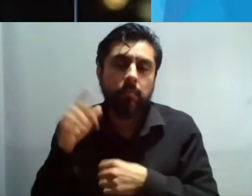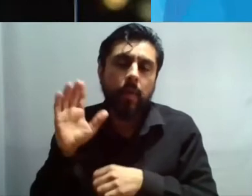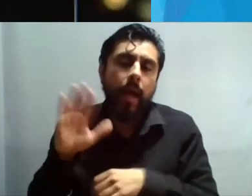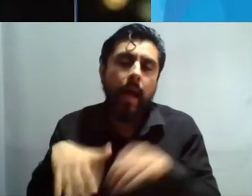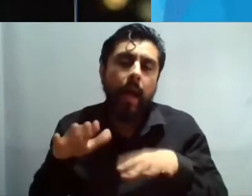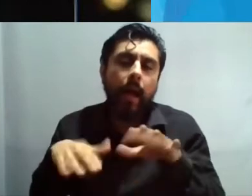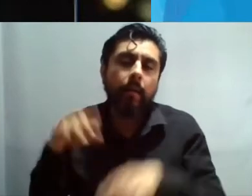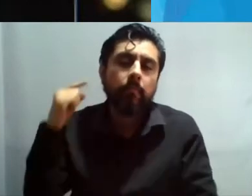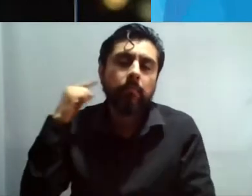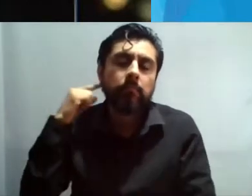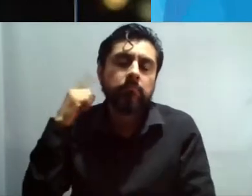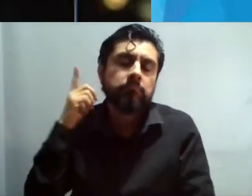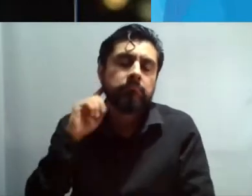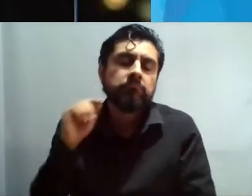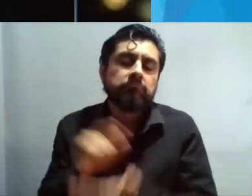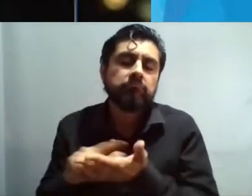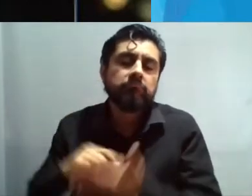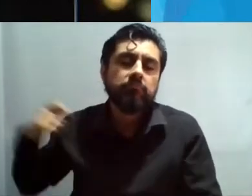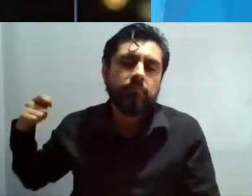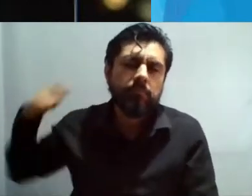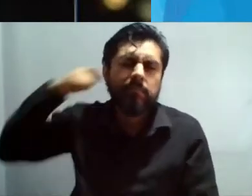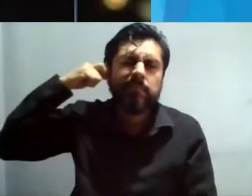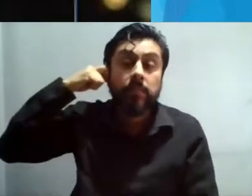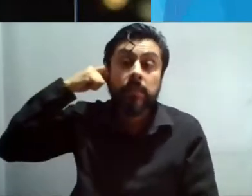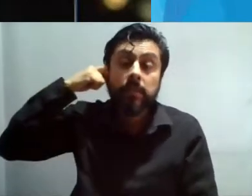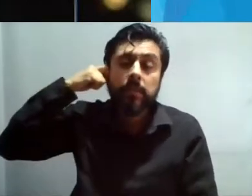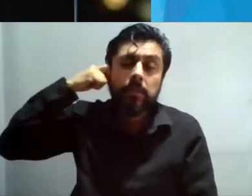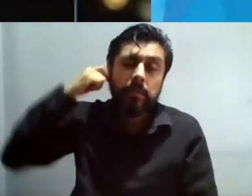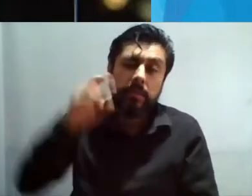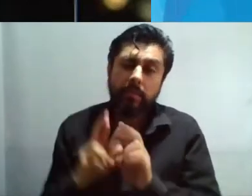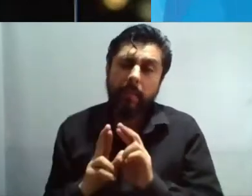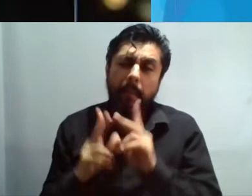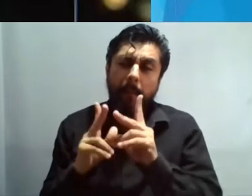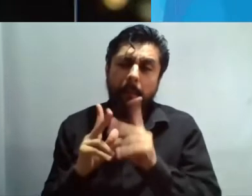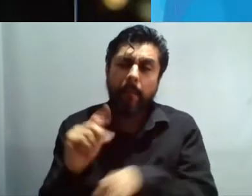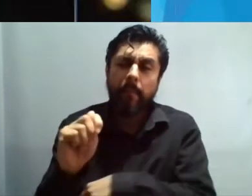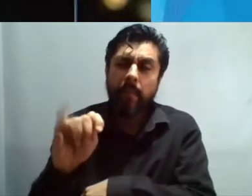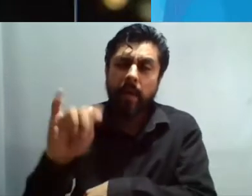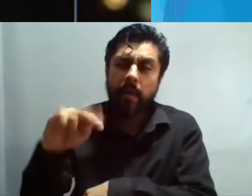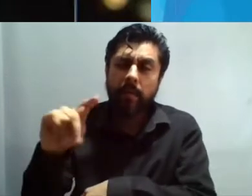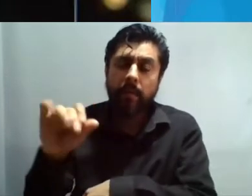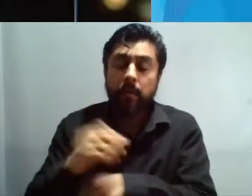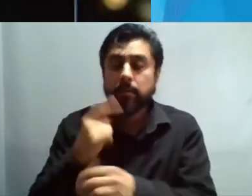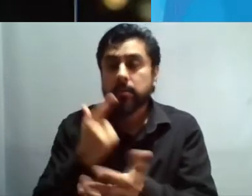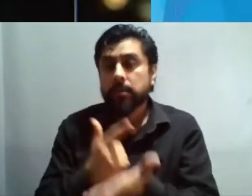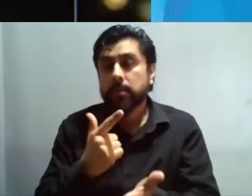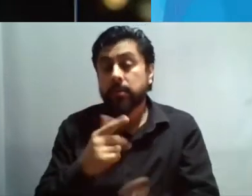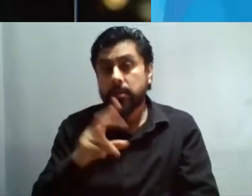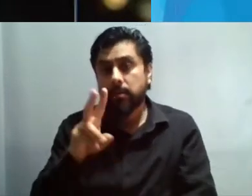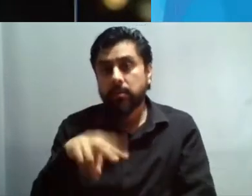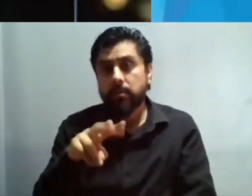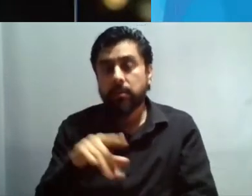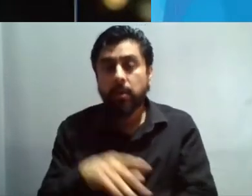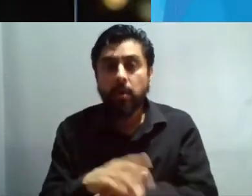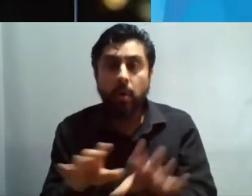de una forma inadecuada, se lastima el conducto o se perfora el tímpano, lo cual es severo. No puede ser tan grave como